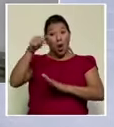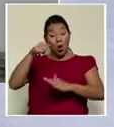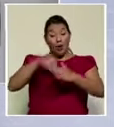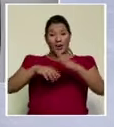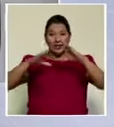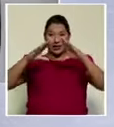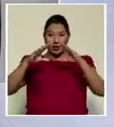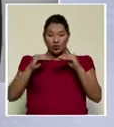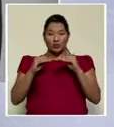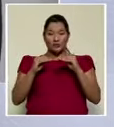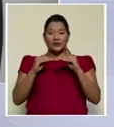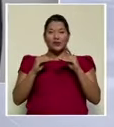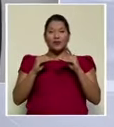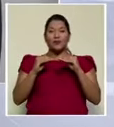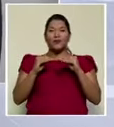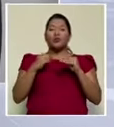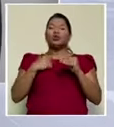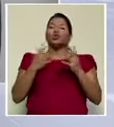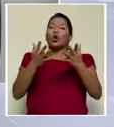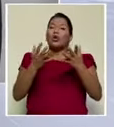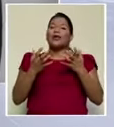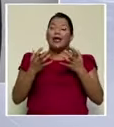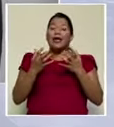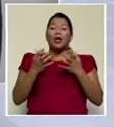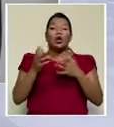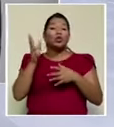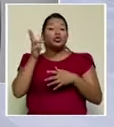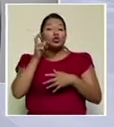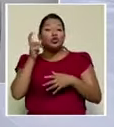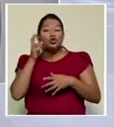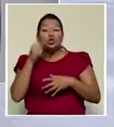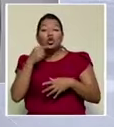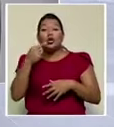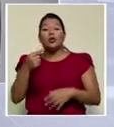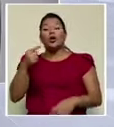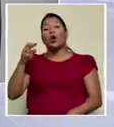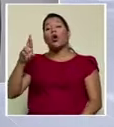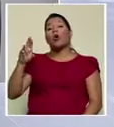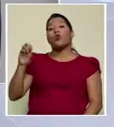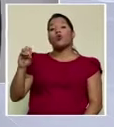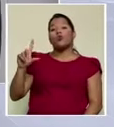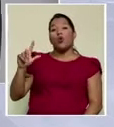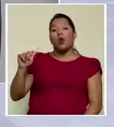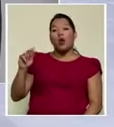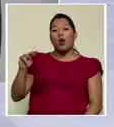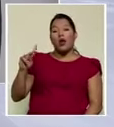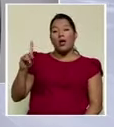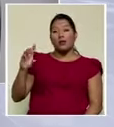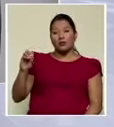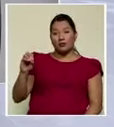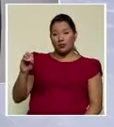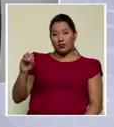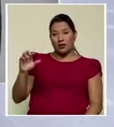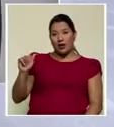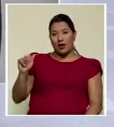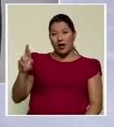Electoral, el audio de don Rolando Araya en una entrevista que le concede a nuestro